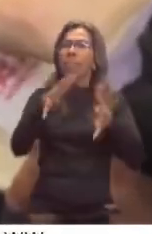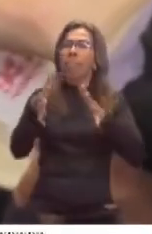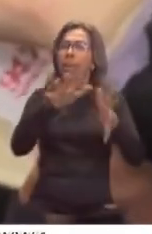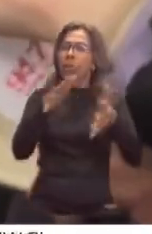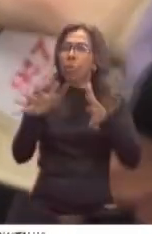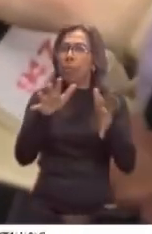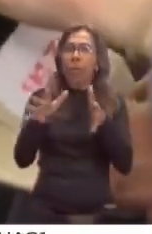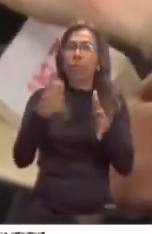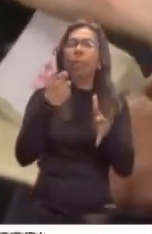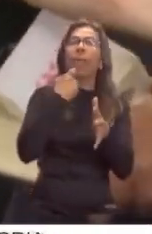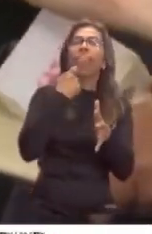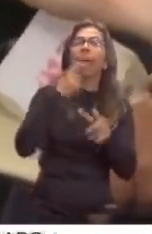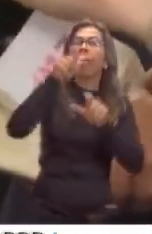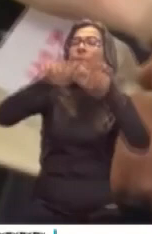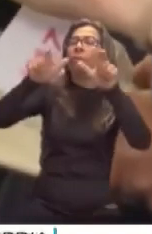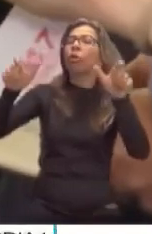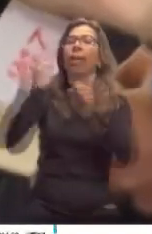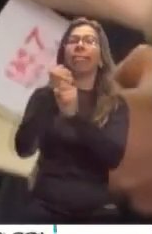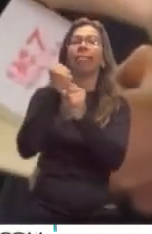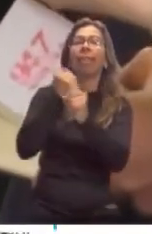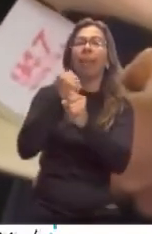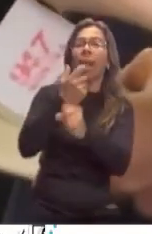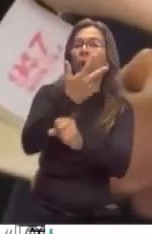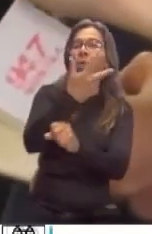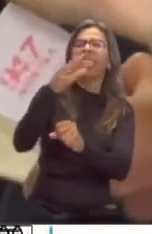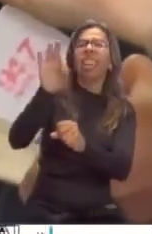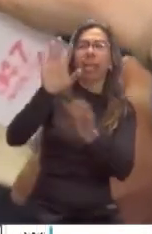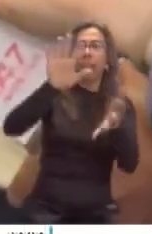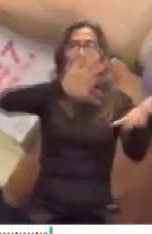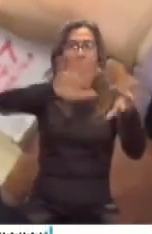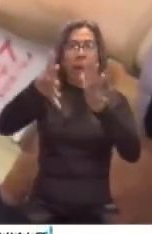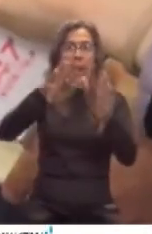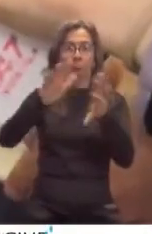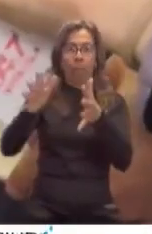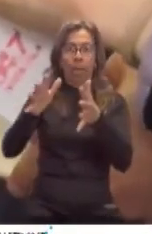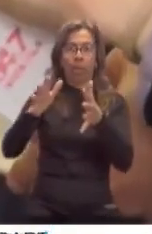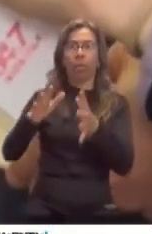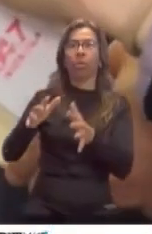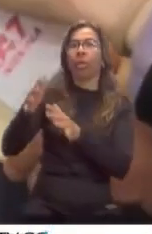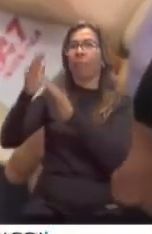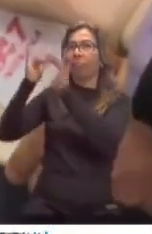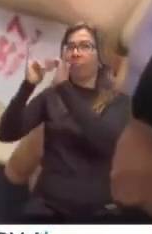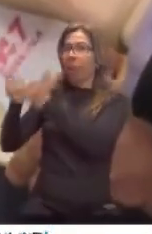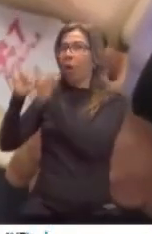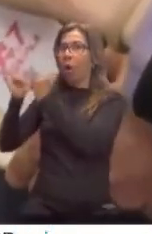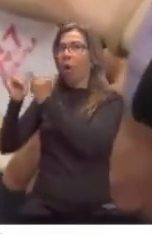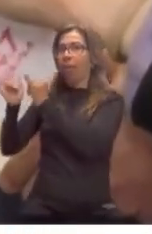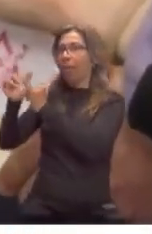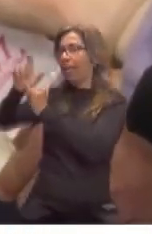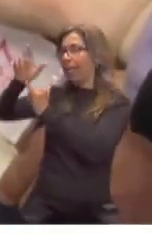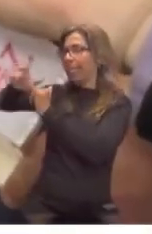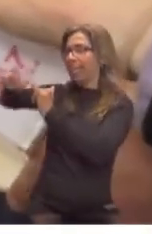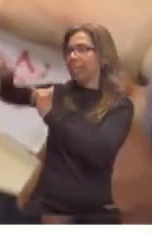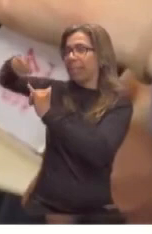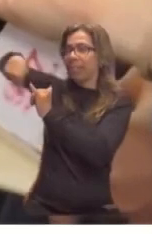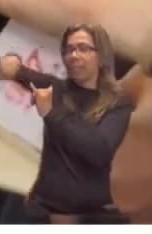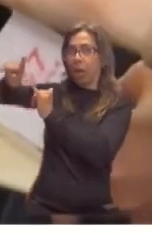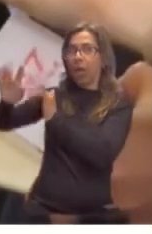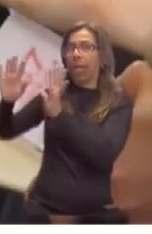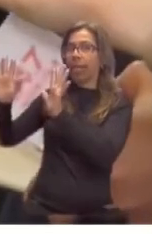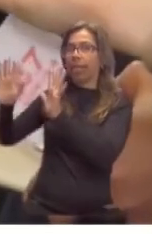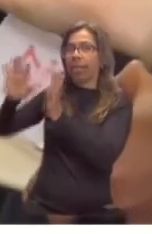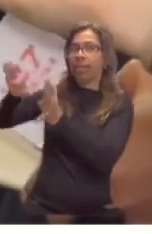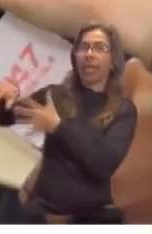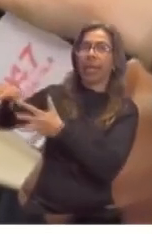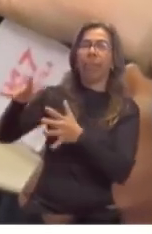lo cual lo que hablábamos antes, que entraban los chicos de facultad, ahora ya deja de ser un primer empleo. Tenemos desde 50,